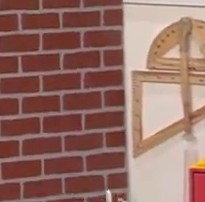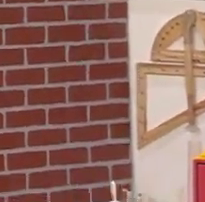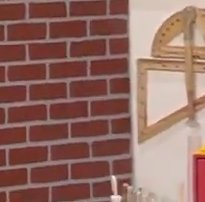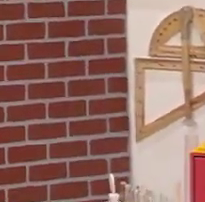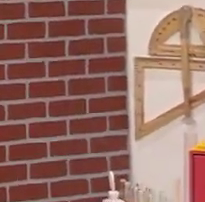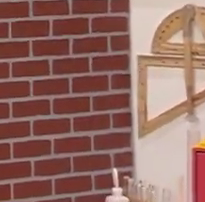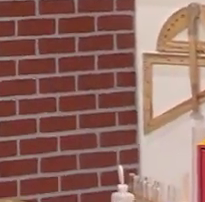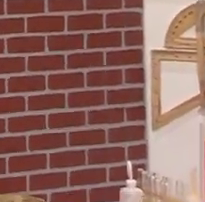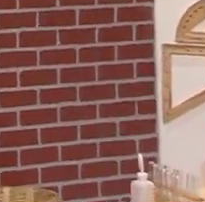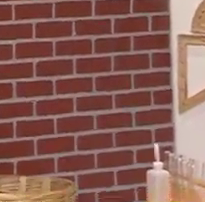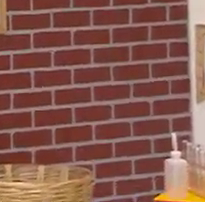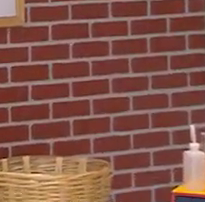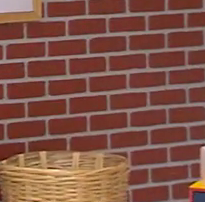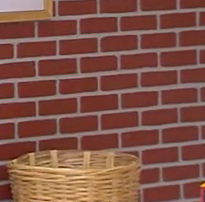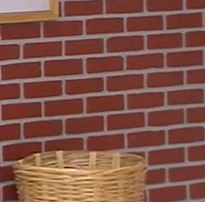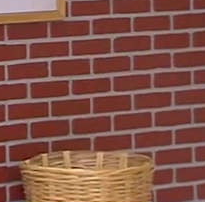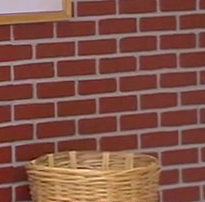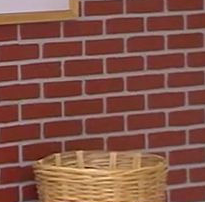Tú puedes, Aníbal. Venga.